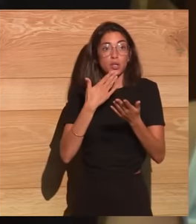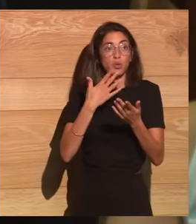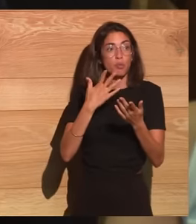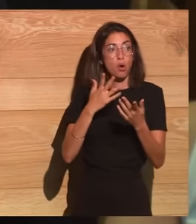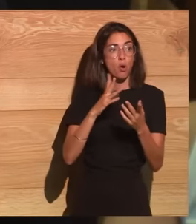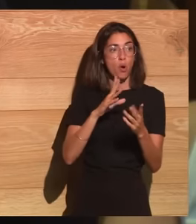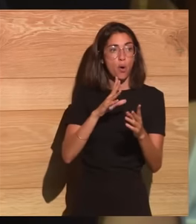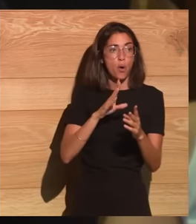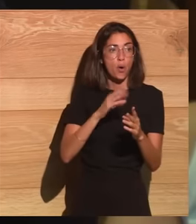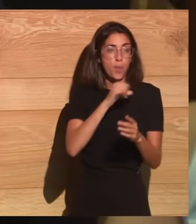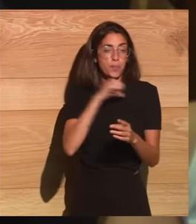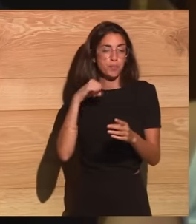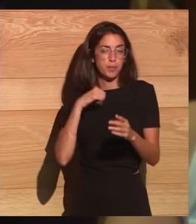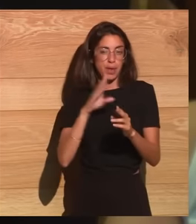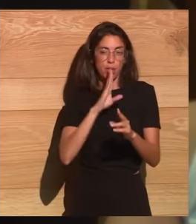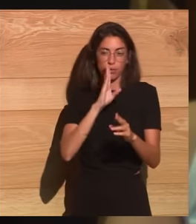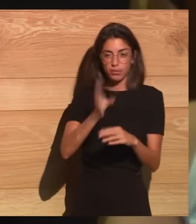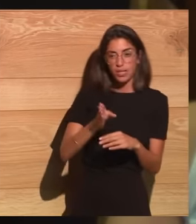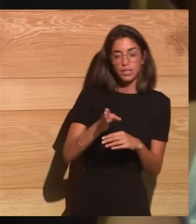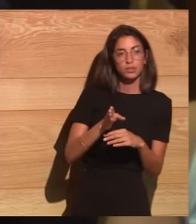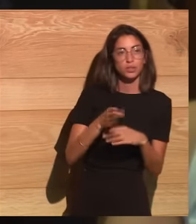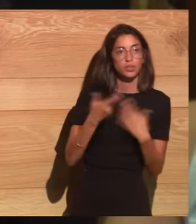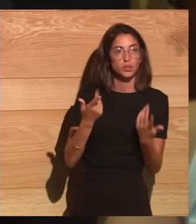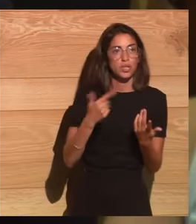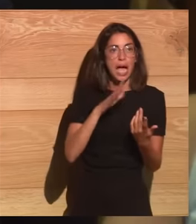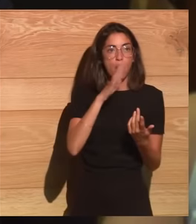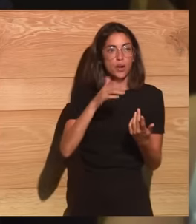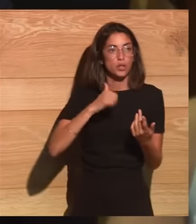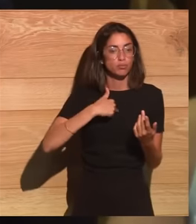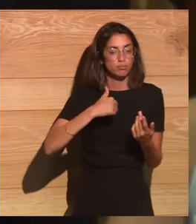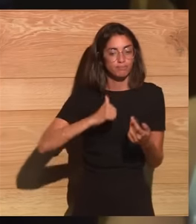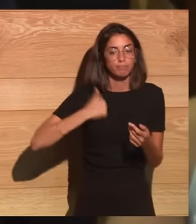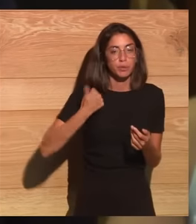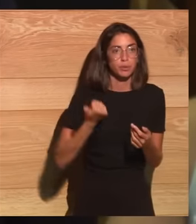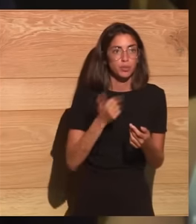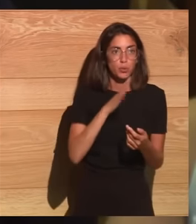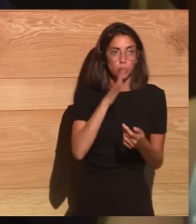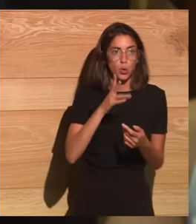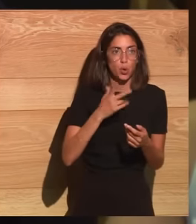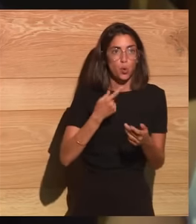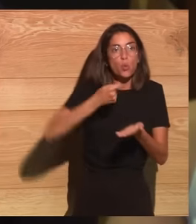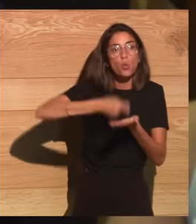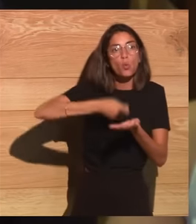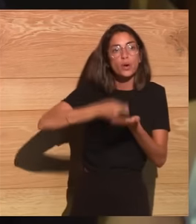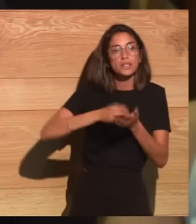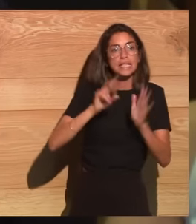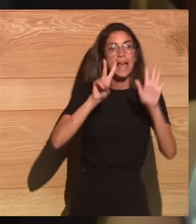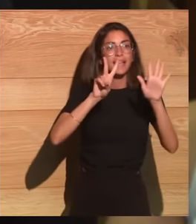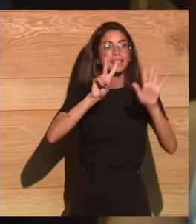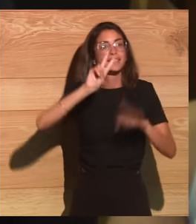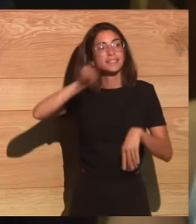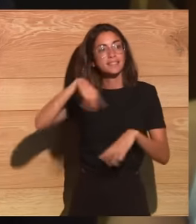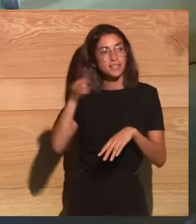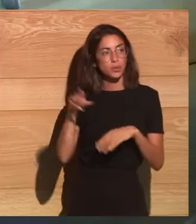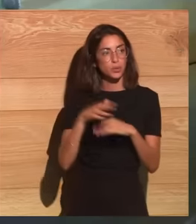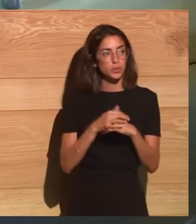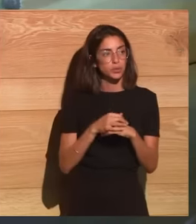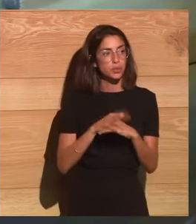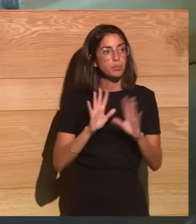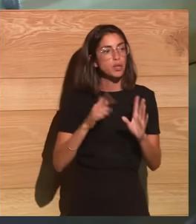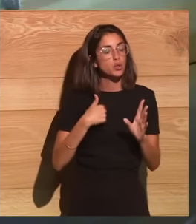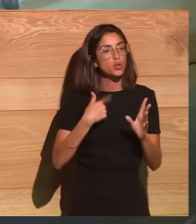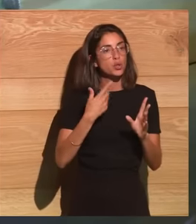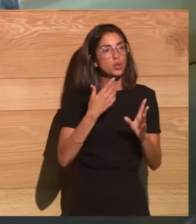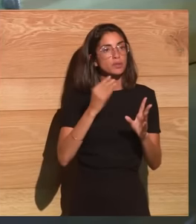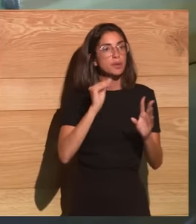que te cuesta dinero hablarle. Así que ahora voy a aprovechar para hablarle y decirle: hola, Rodrigo. Por privado. Sí, pero claro, no te voy a dejar hacer la